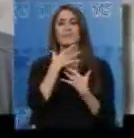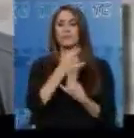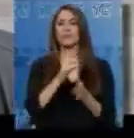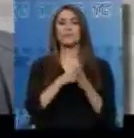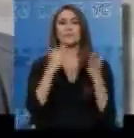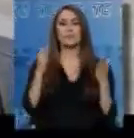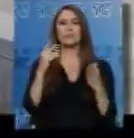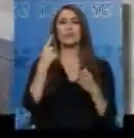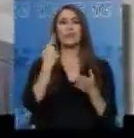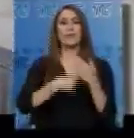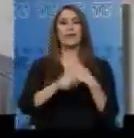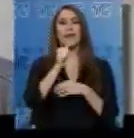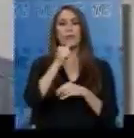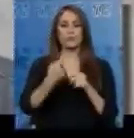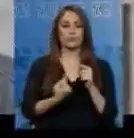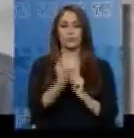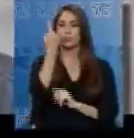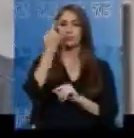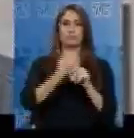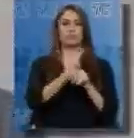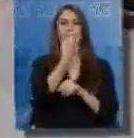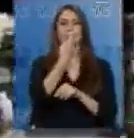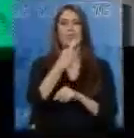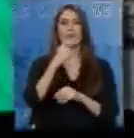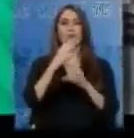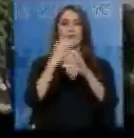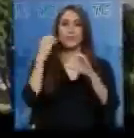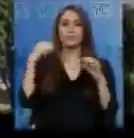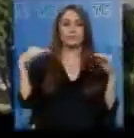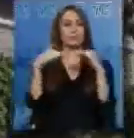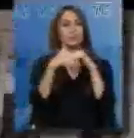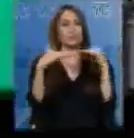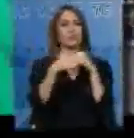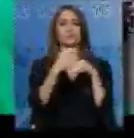La pileta, las buses pasando.